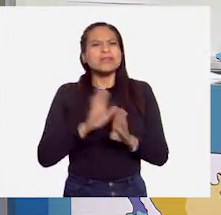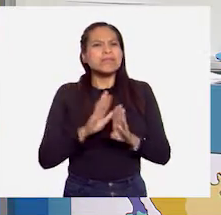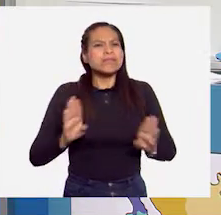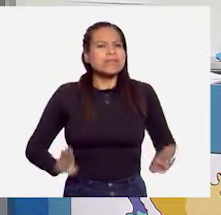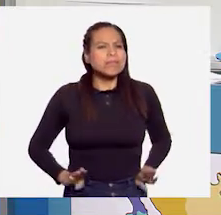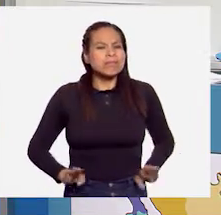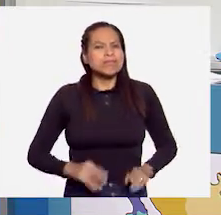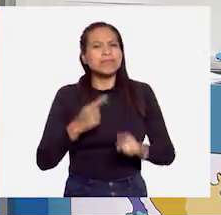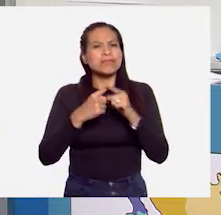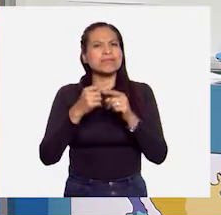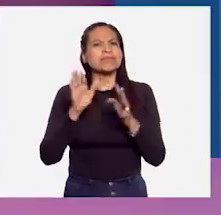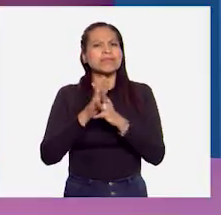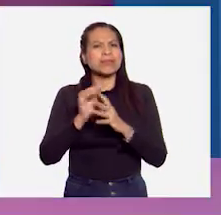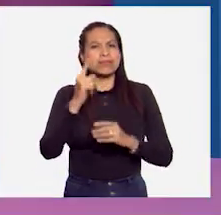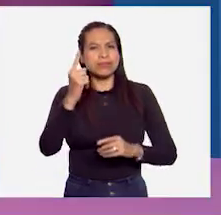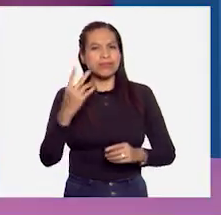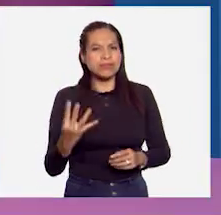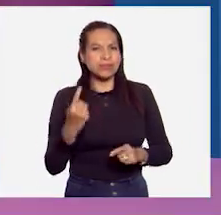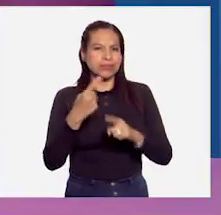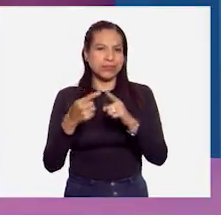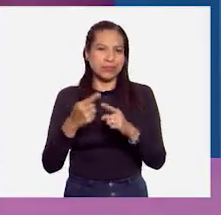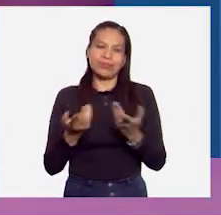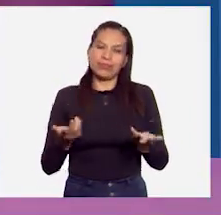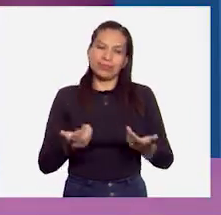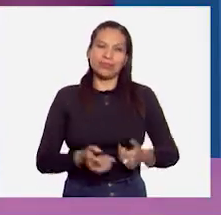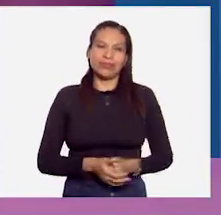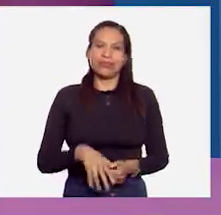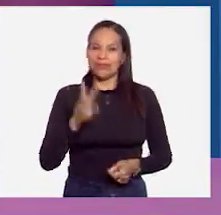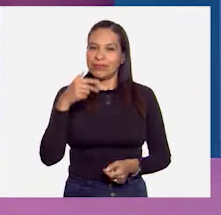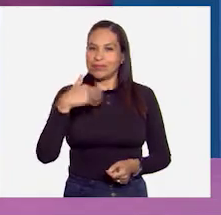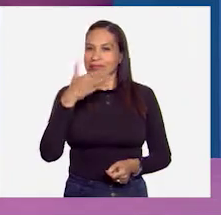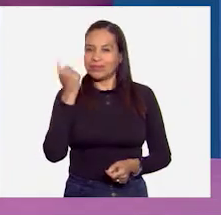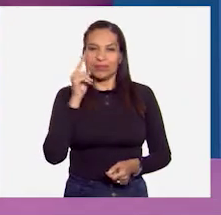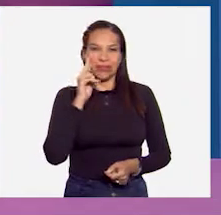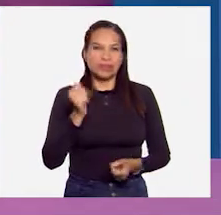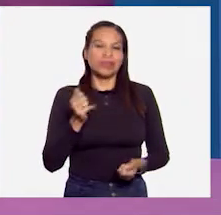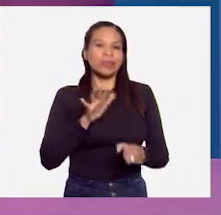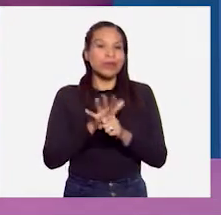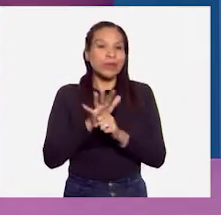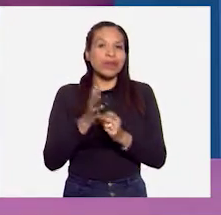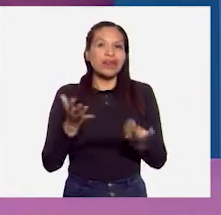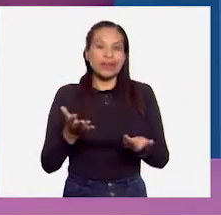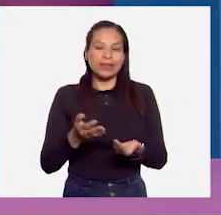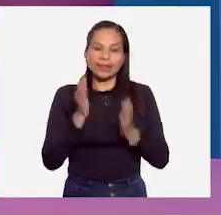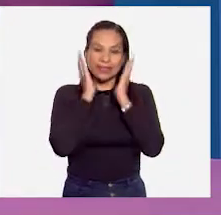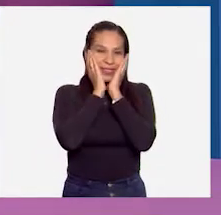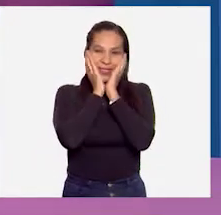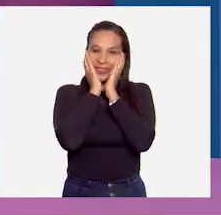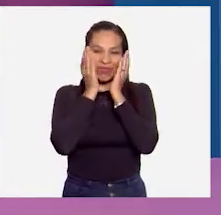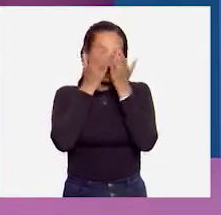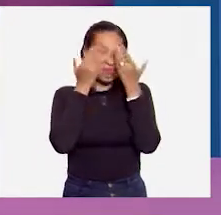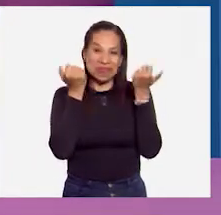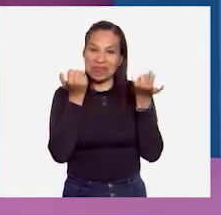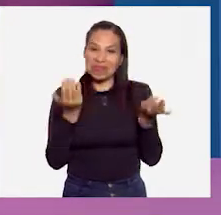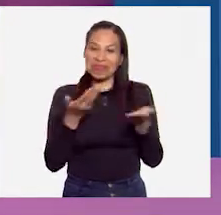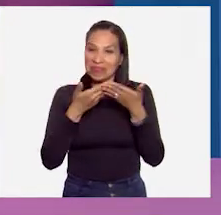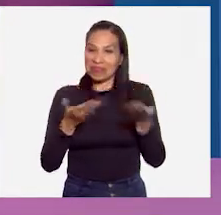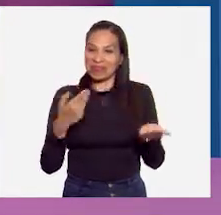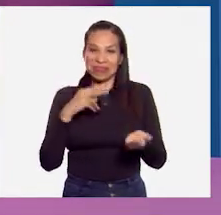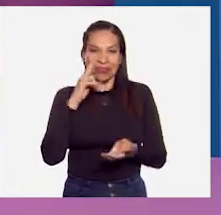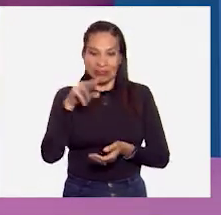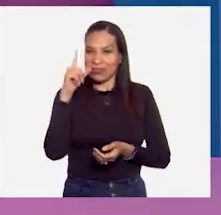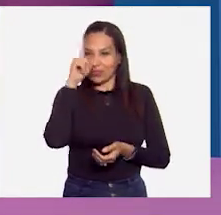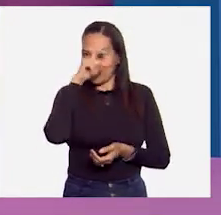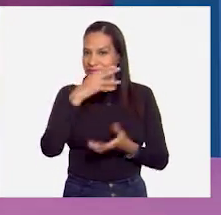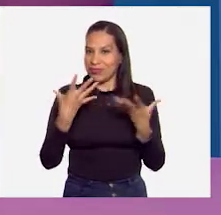de fracciones? ¡Ay, no! ¡Ay, repámpanos, recórcholis! ¡Ay, zambomba! ¡No sé! Ahora sí me la puso